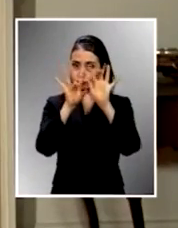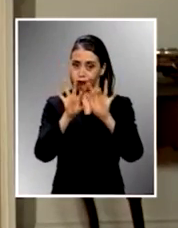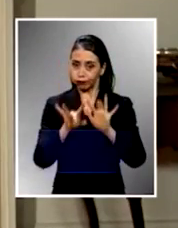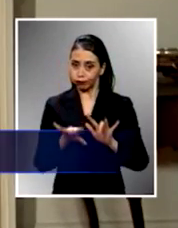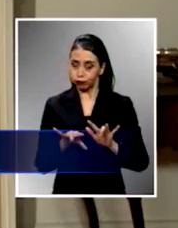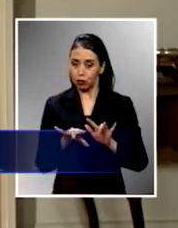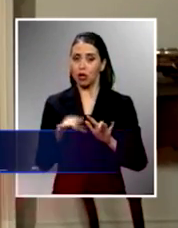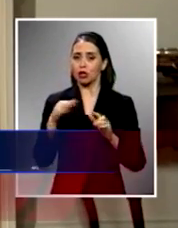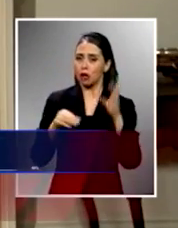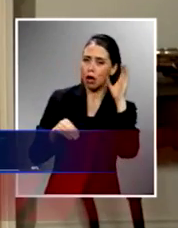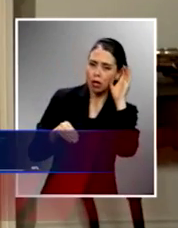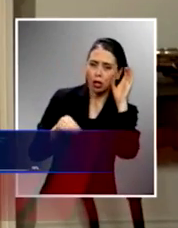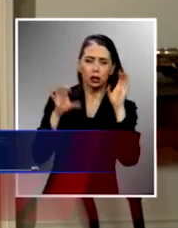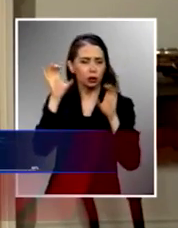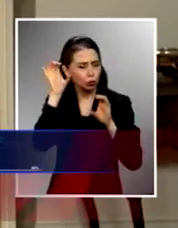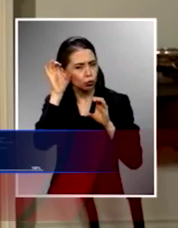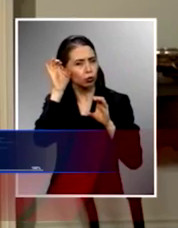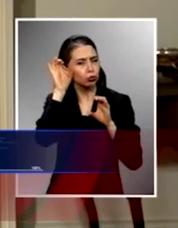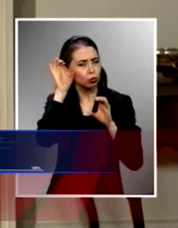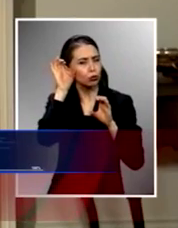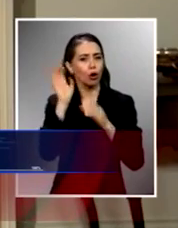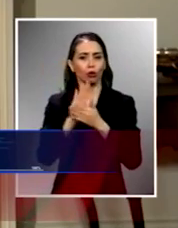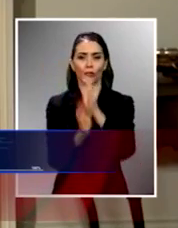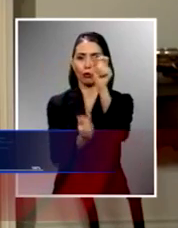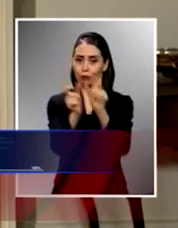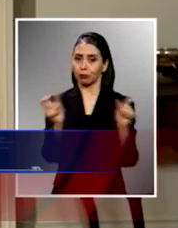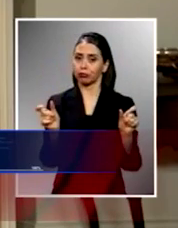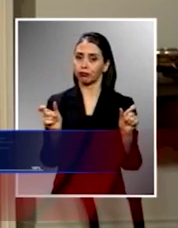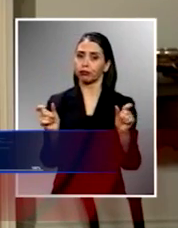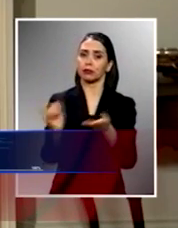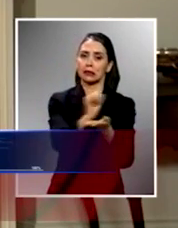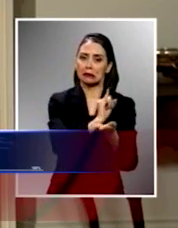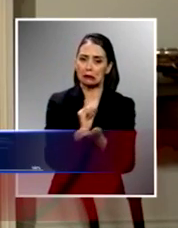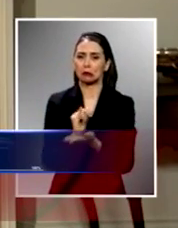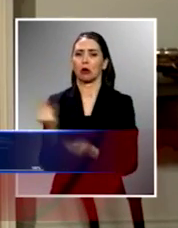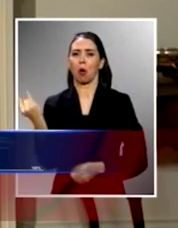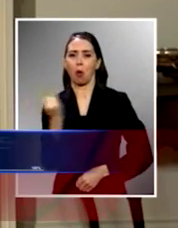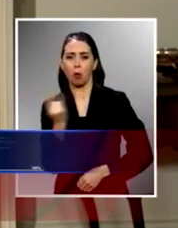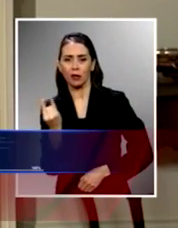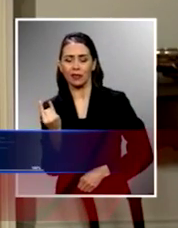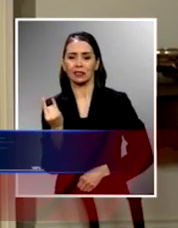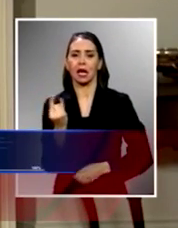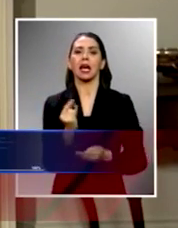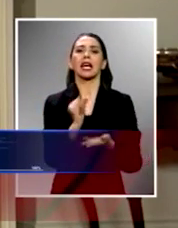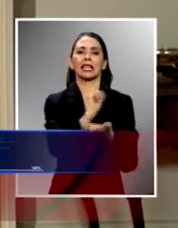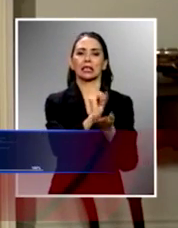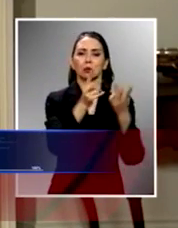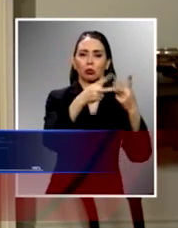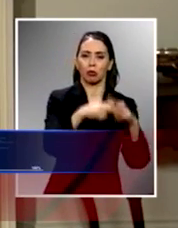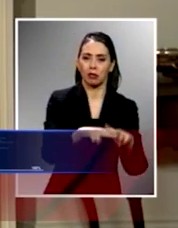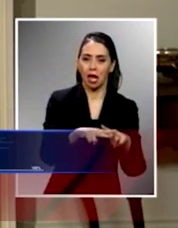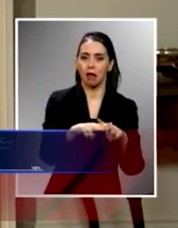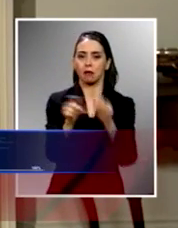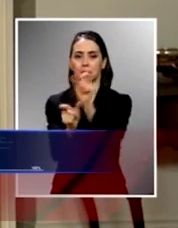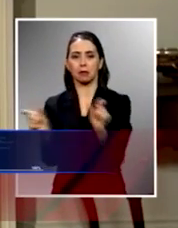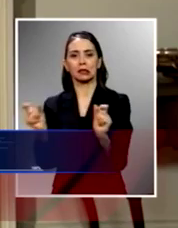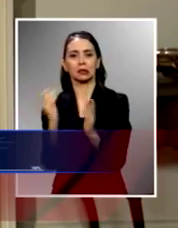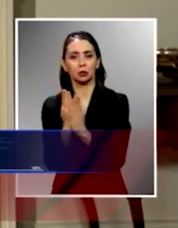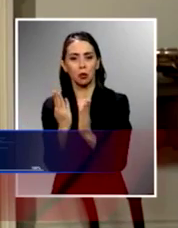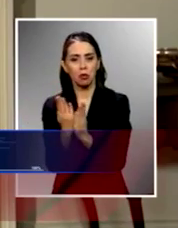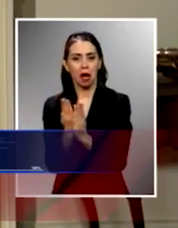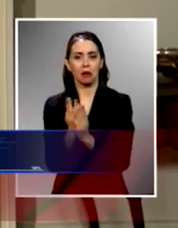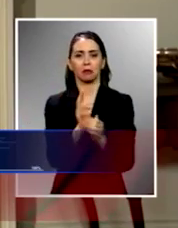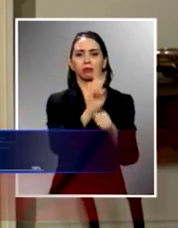hemos escuchado con mucha atención a todos los involucrados universidades instituciones técnicas estudiantes